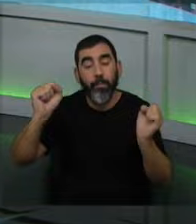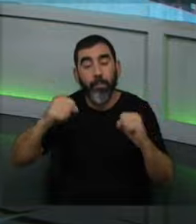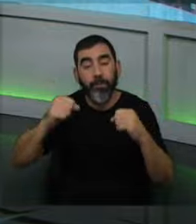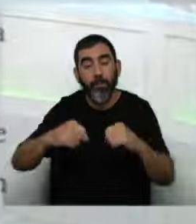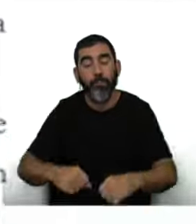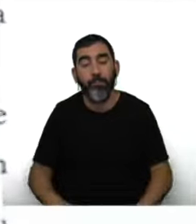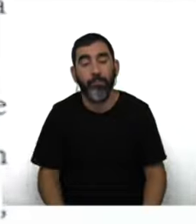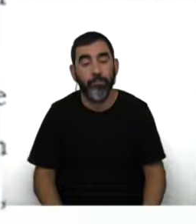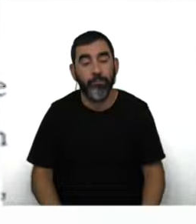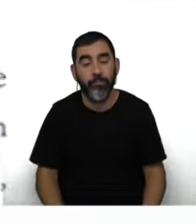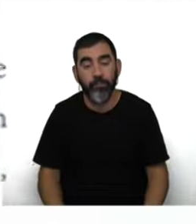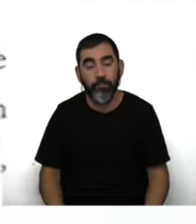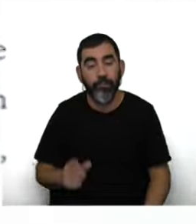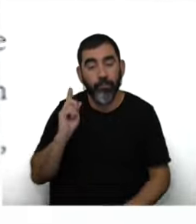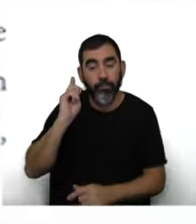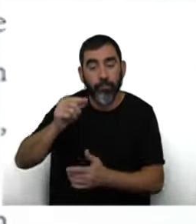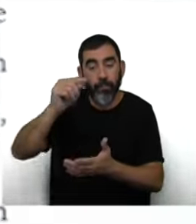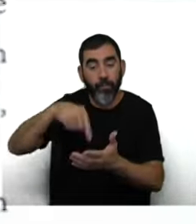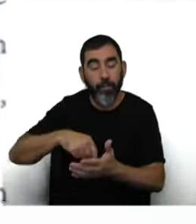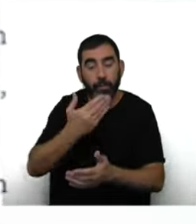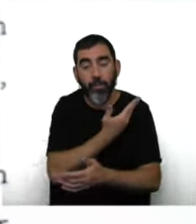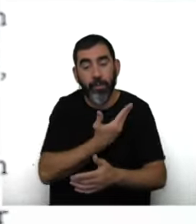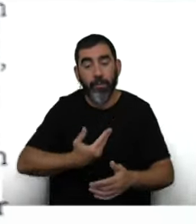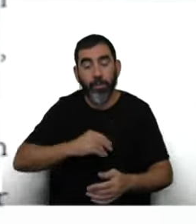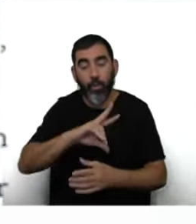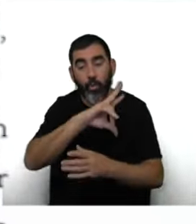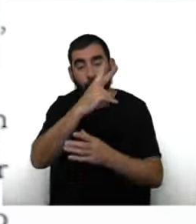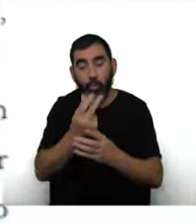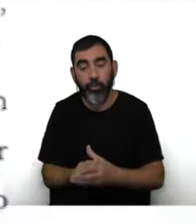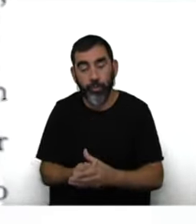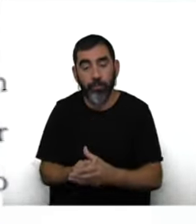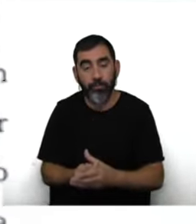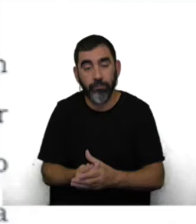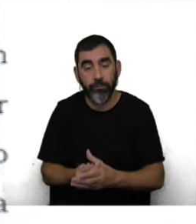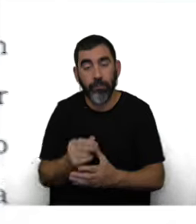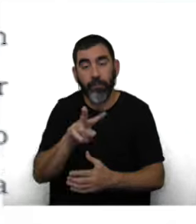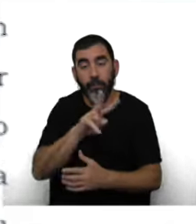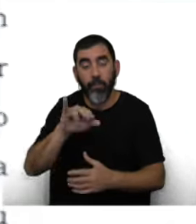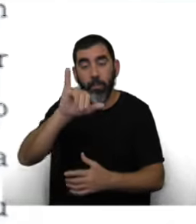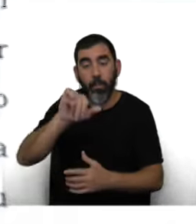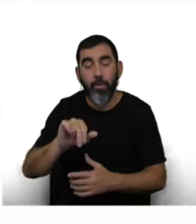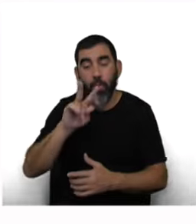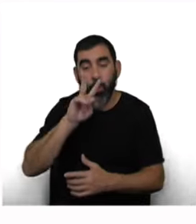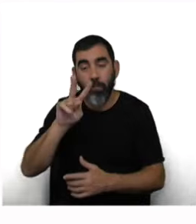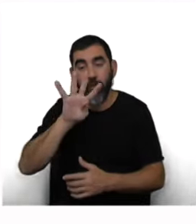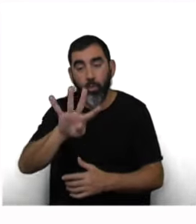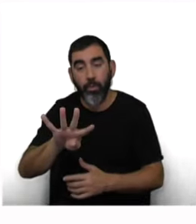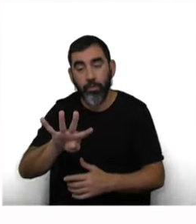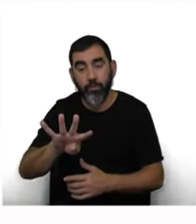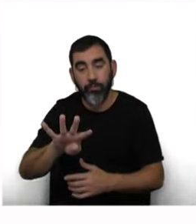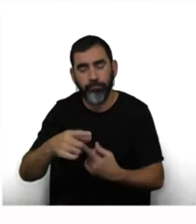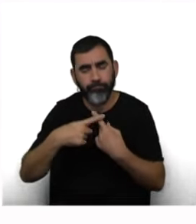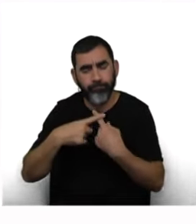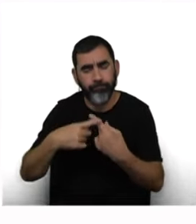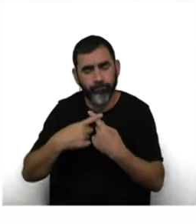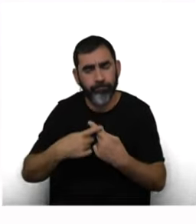paisandú esta fue la resolución firmada por la presidenta del codicen Virginia Cáceres el 22 de mayo de 2024 en medio de la